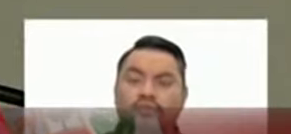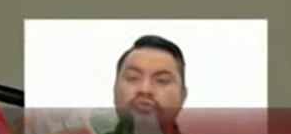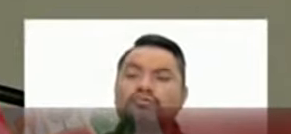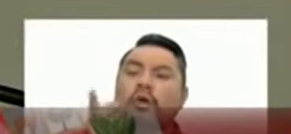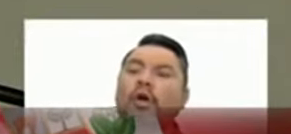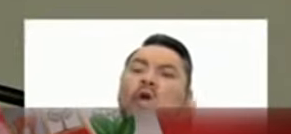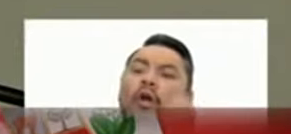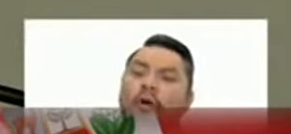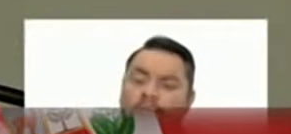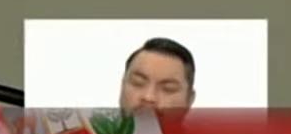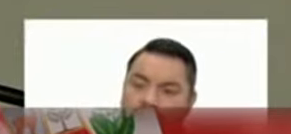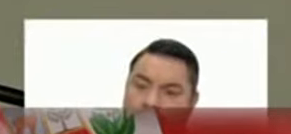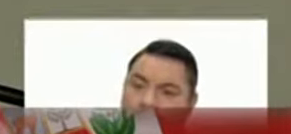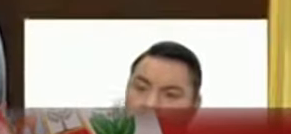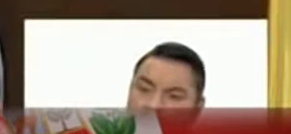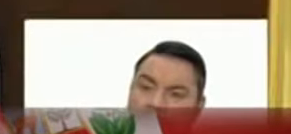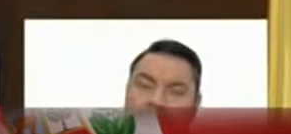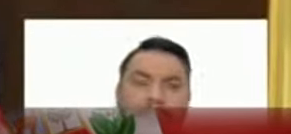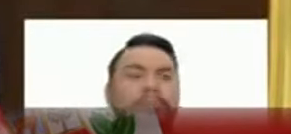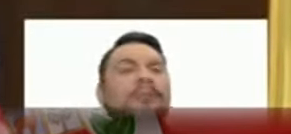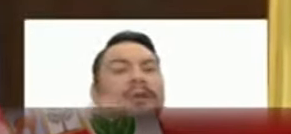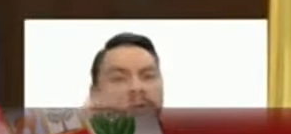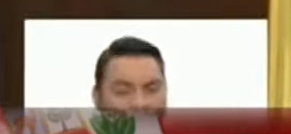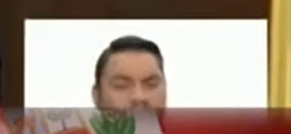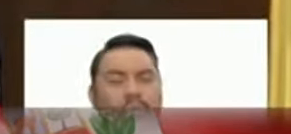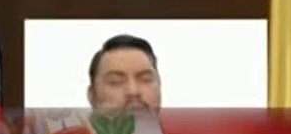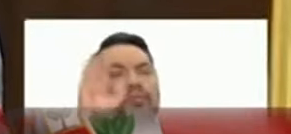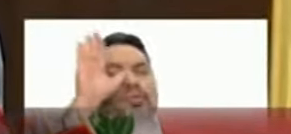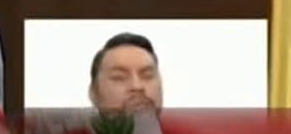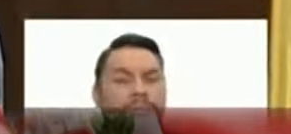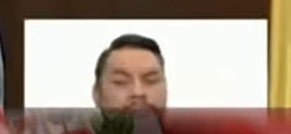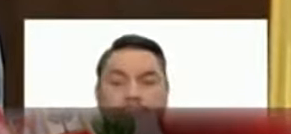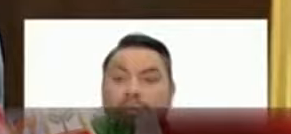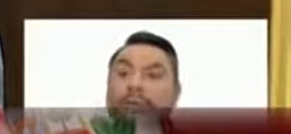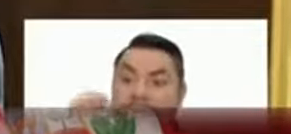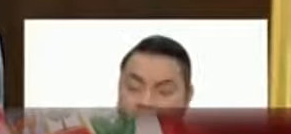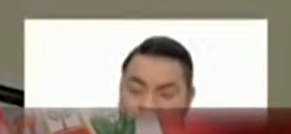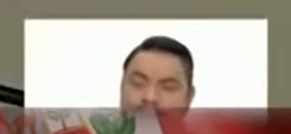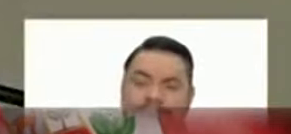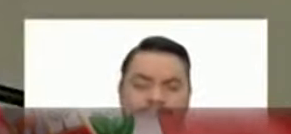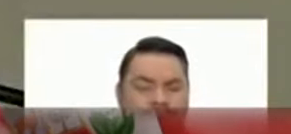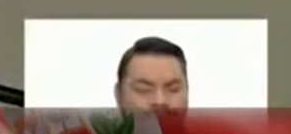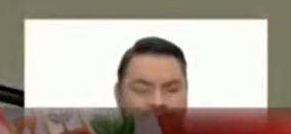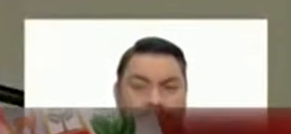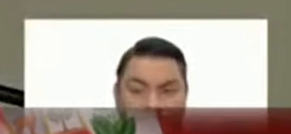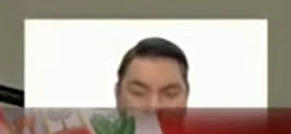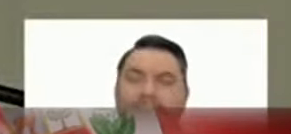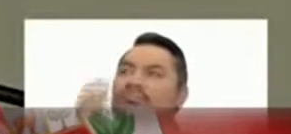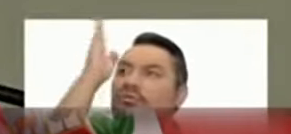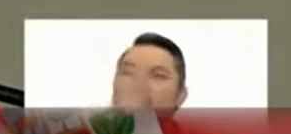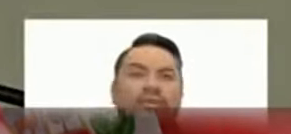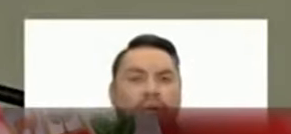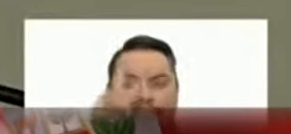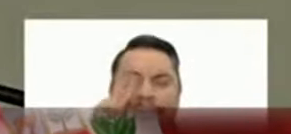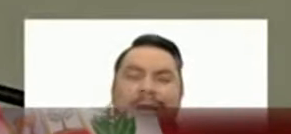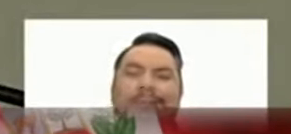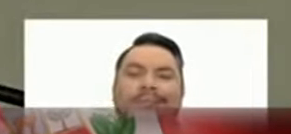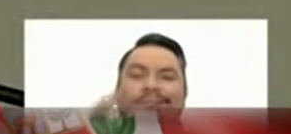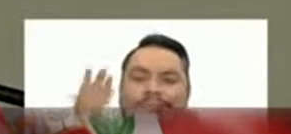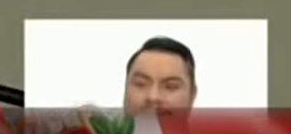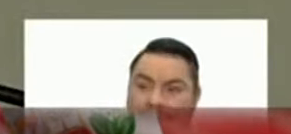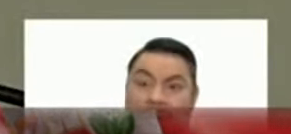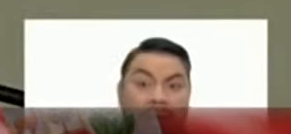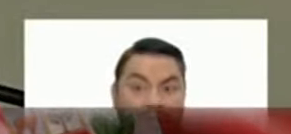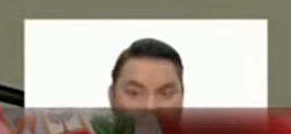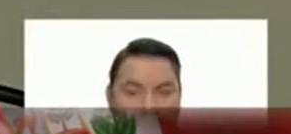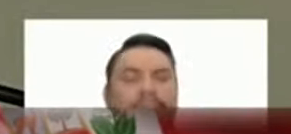de Cultura que le confío? Sí, juro. Si así lo hiciera, que Dios y la patria lo premien, y si